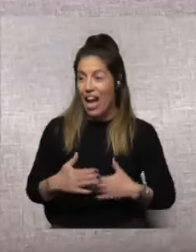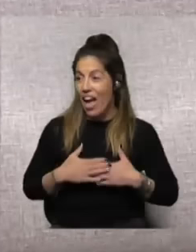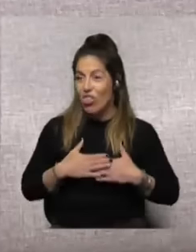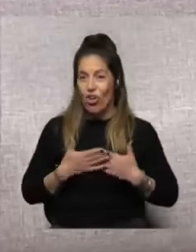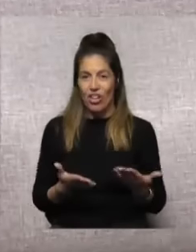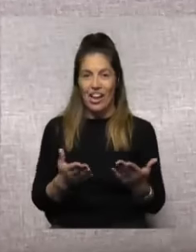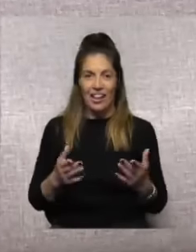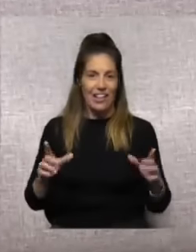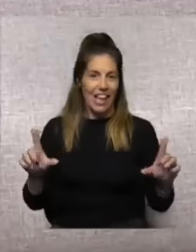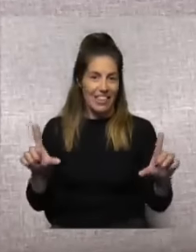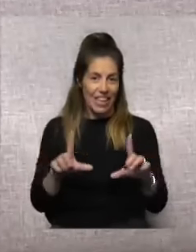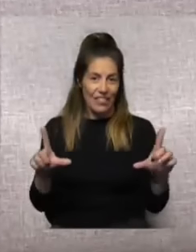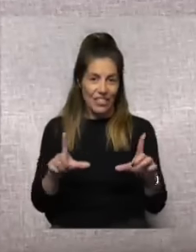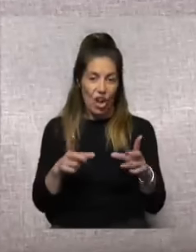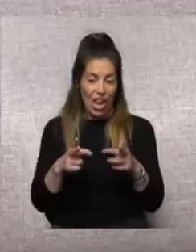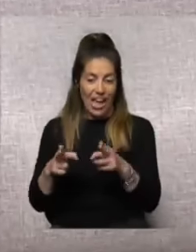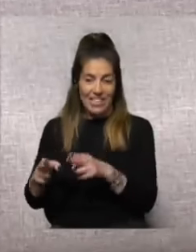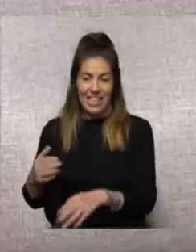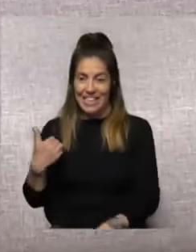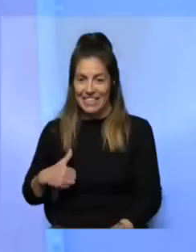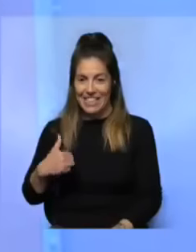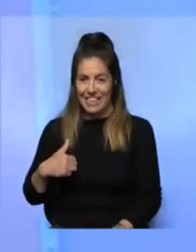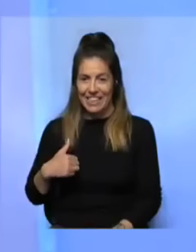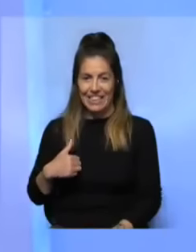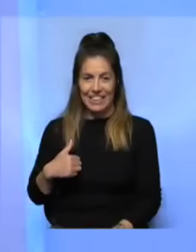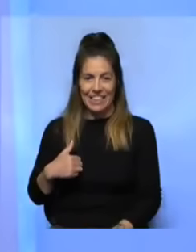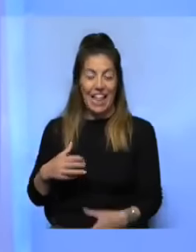las series argentinas. Era de la banda de rock.